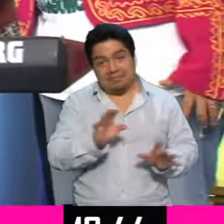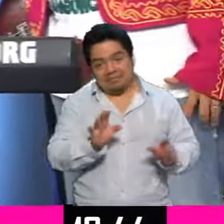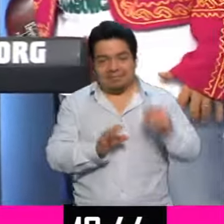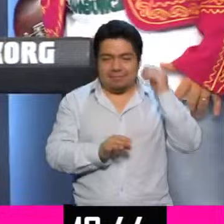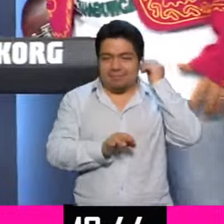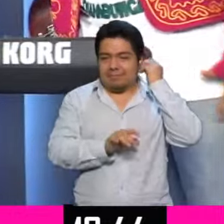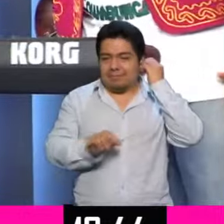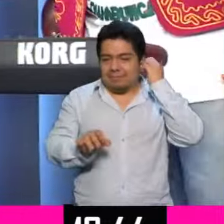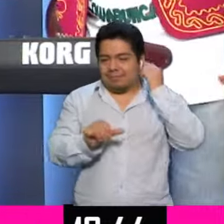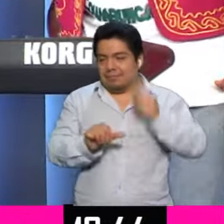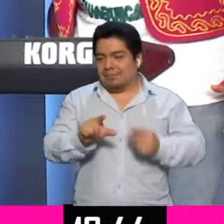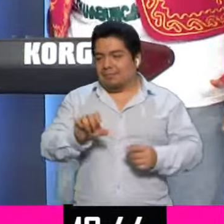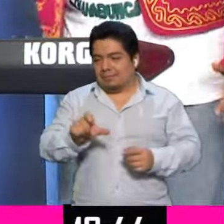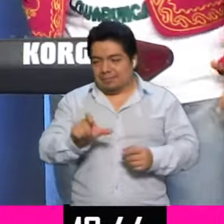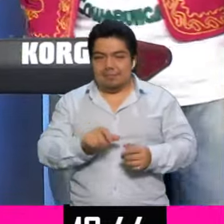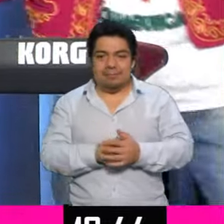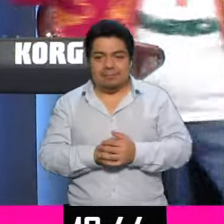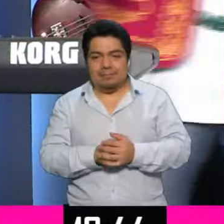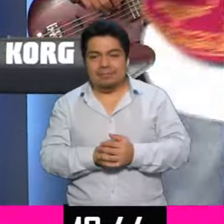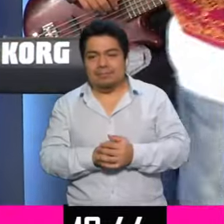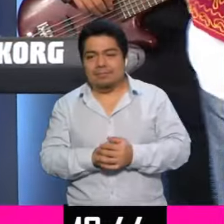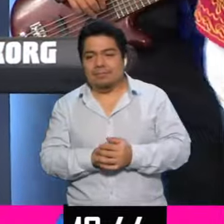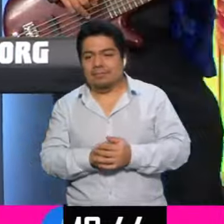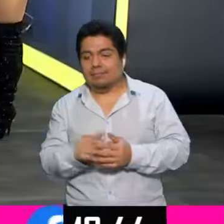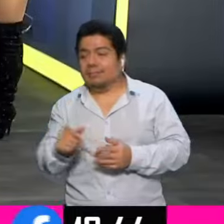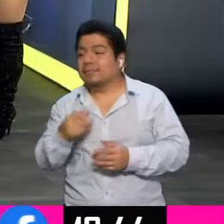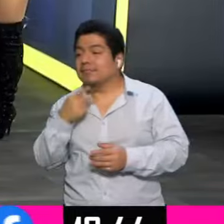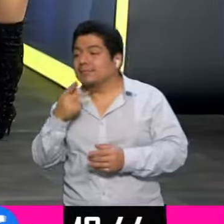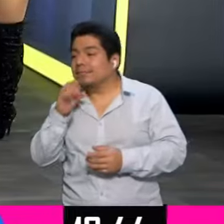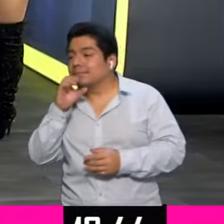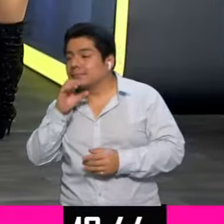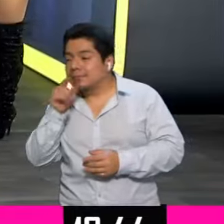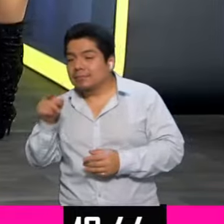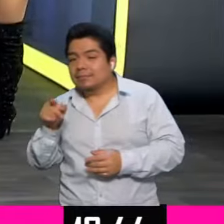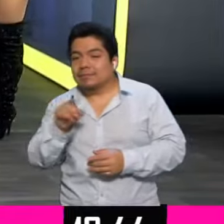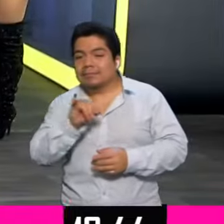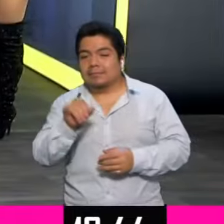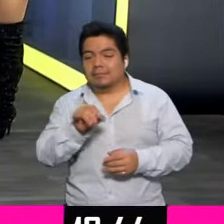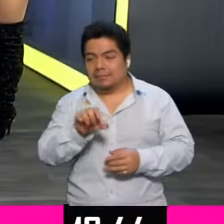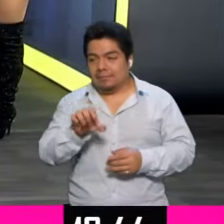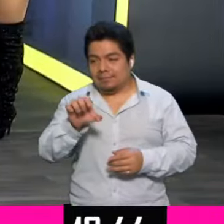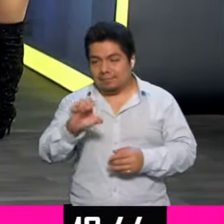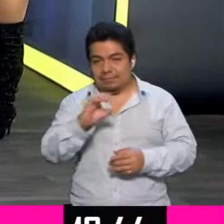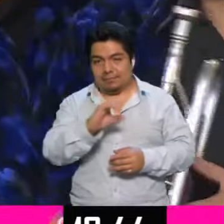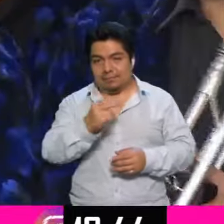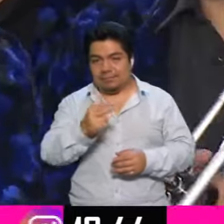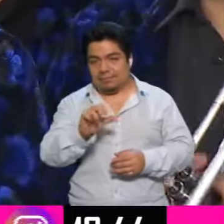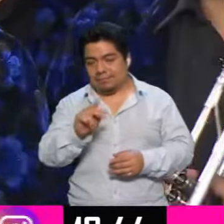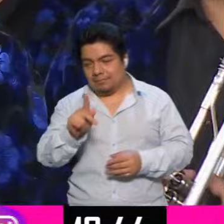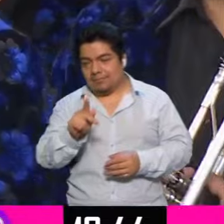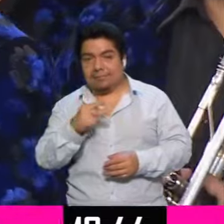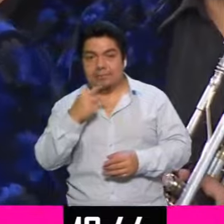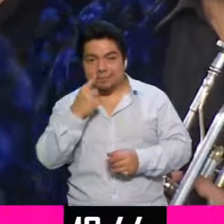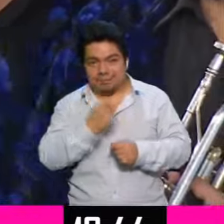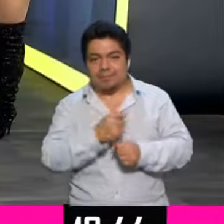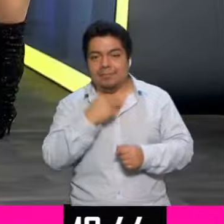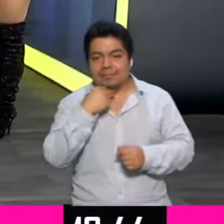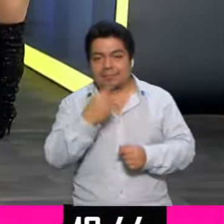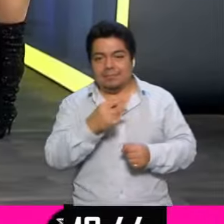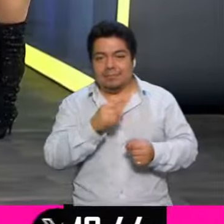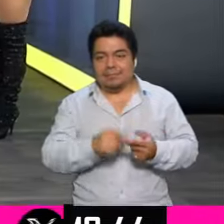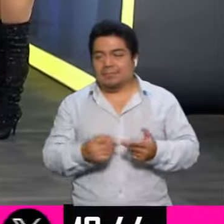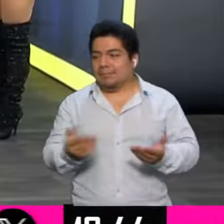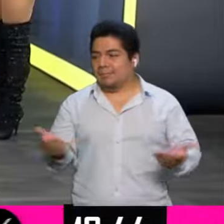teclado. Alex. En el teclado, Alex. Tenemos aquí cantando. A José Águila, Chepe. Primera voz. Primera voz de Chepe y